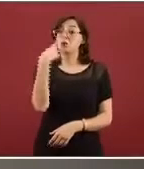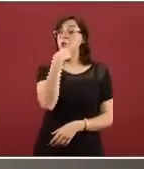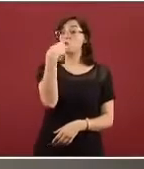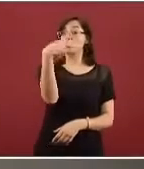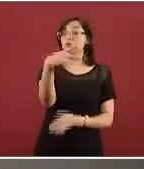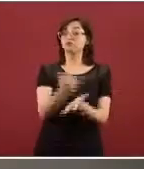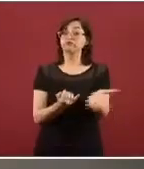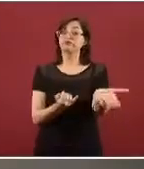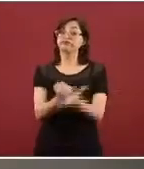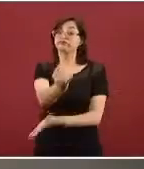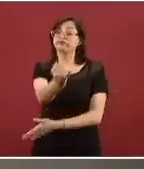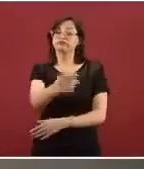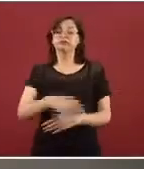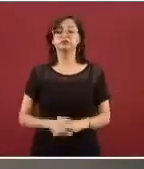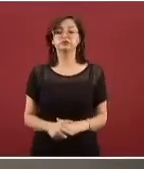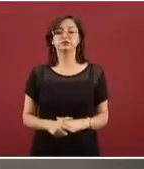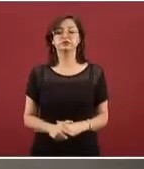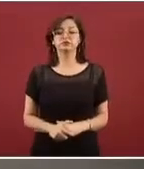Gracias.